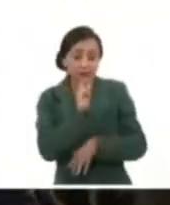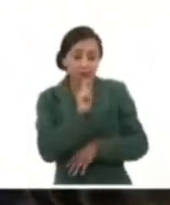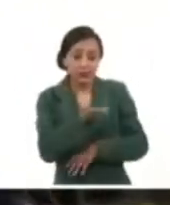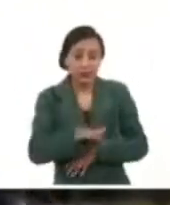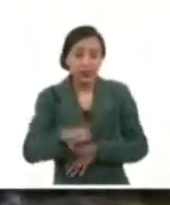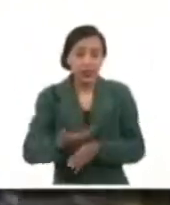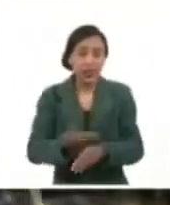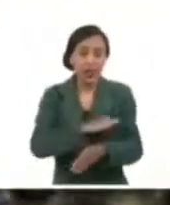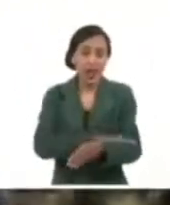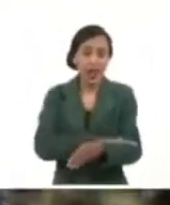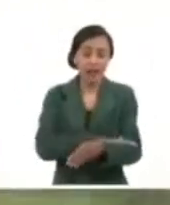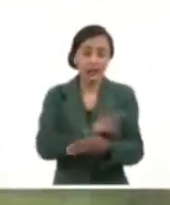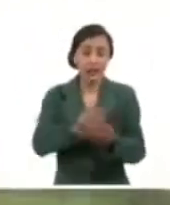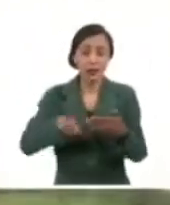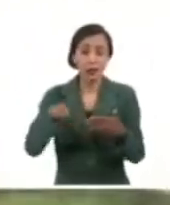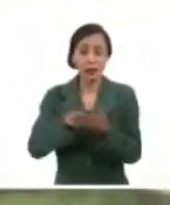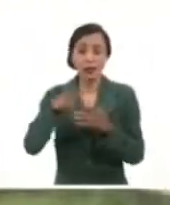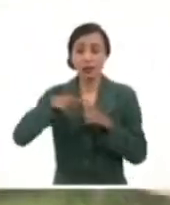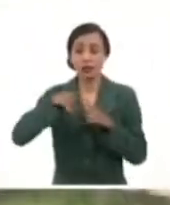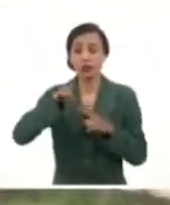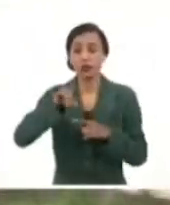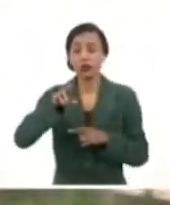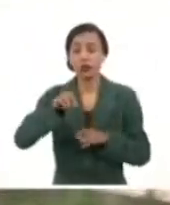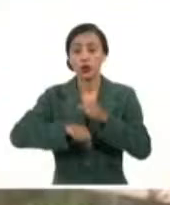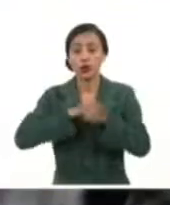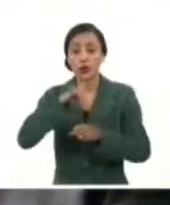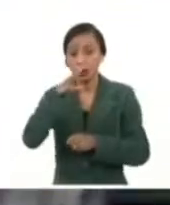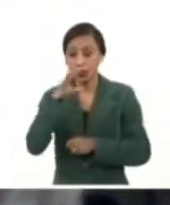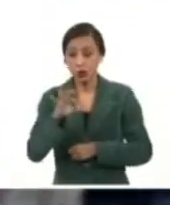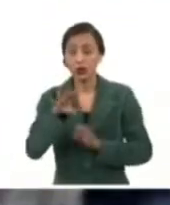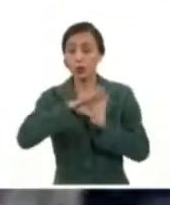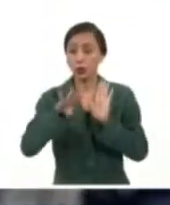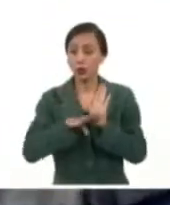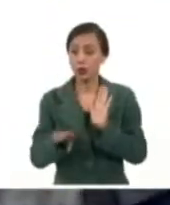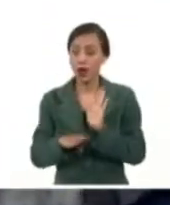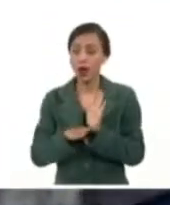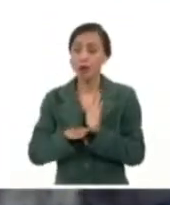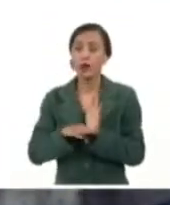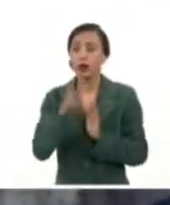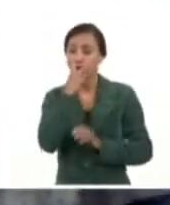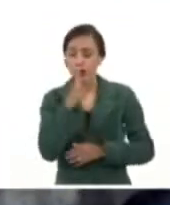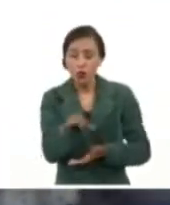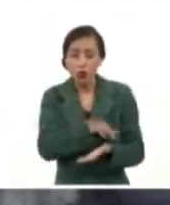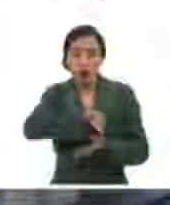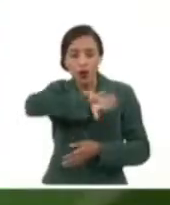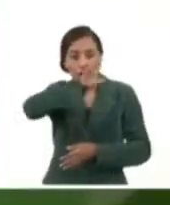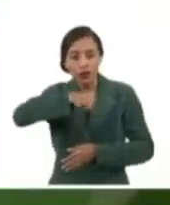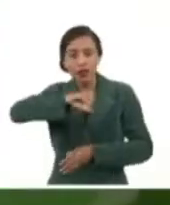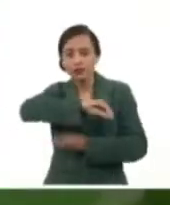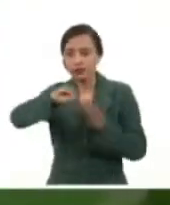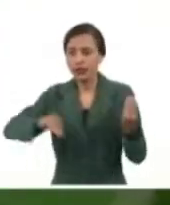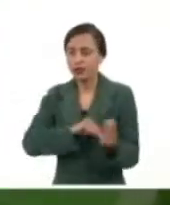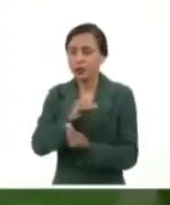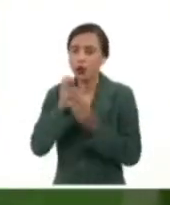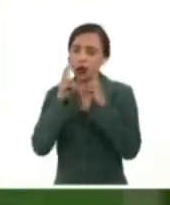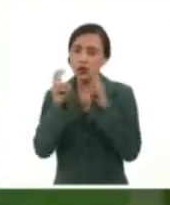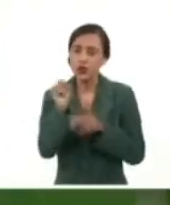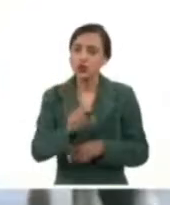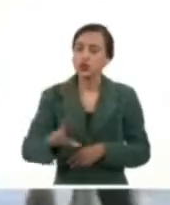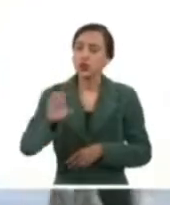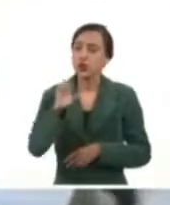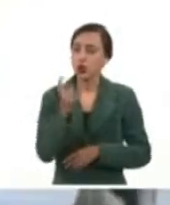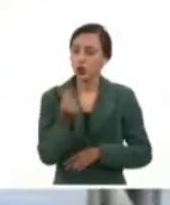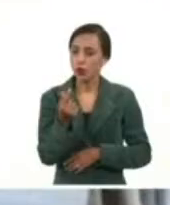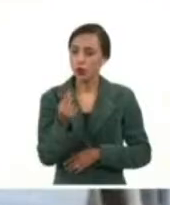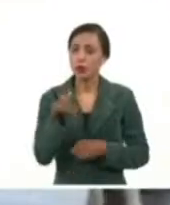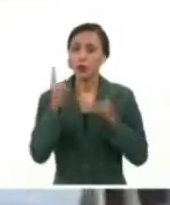del surgimiento del Plan Turquino. Este programa integral de atención a las regiones montañosas transformó la vida socioeconómica, política y medioambiental